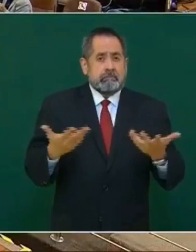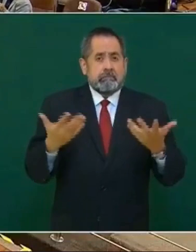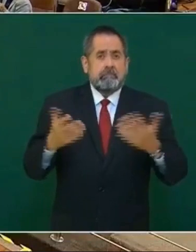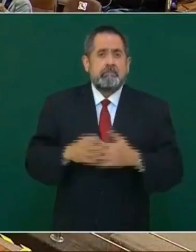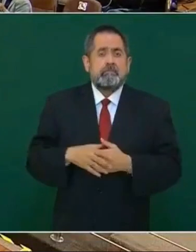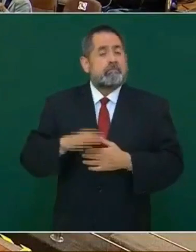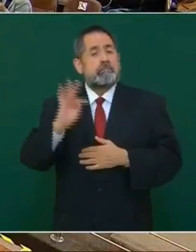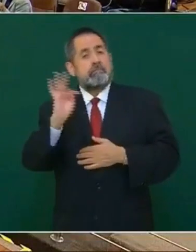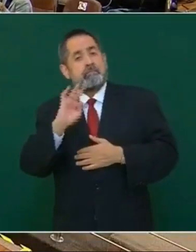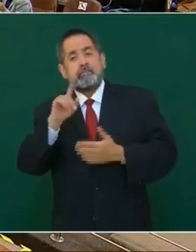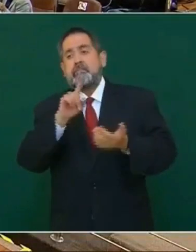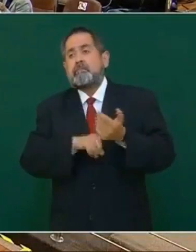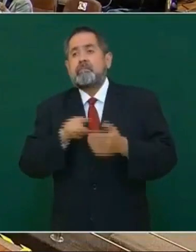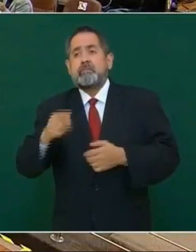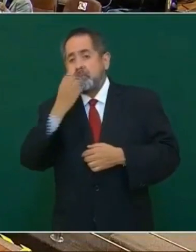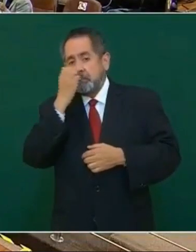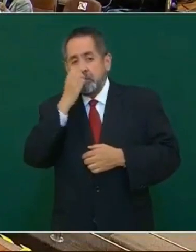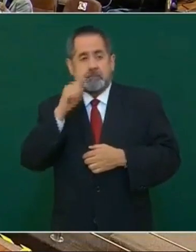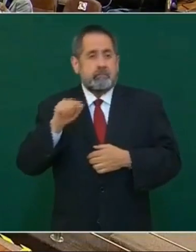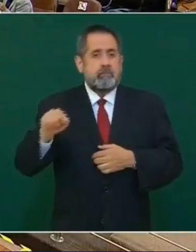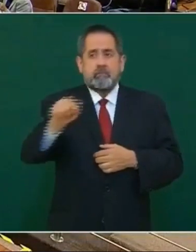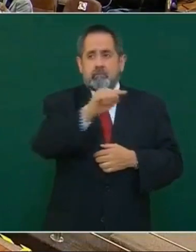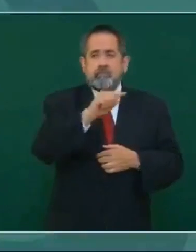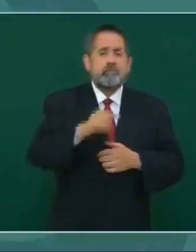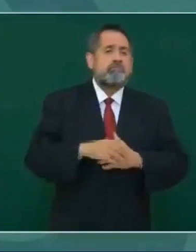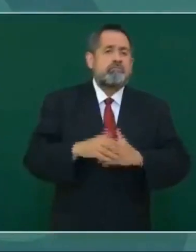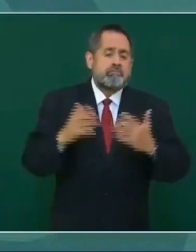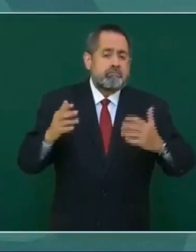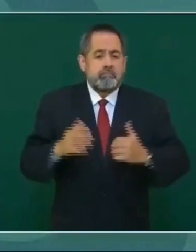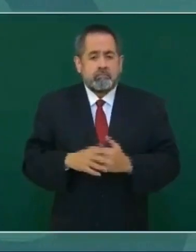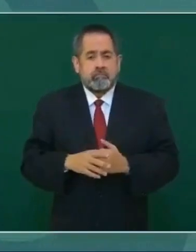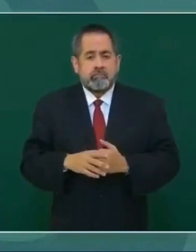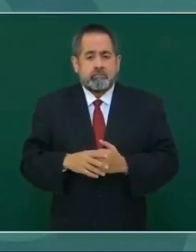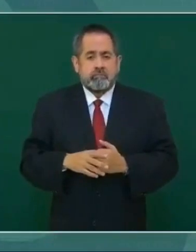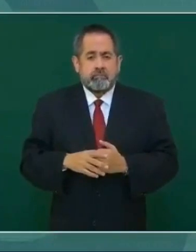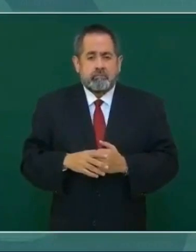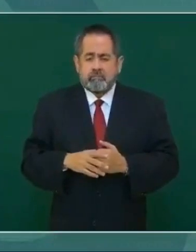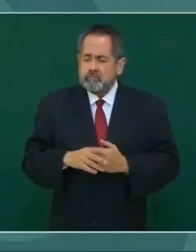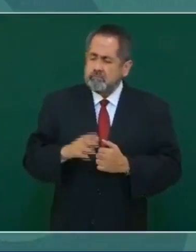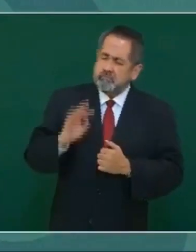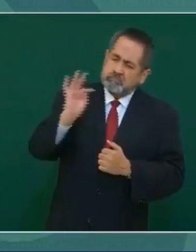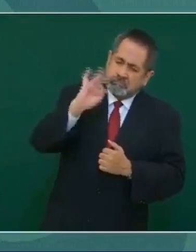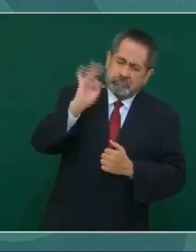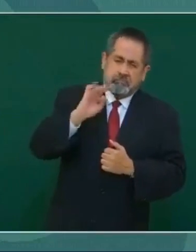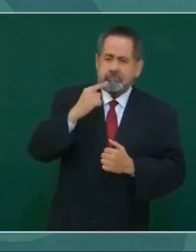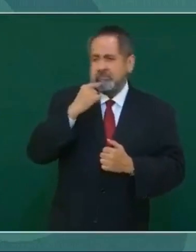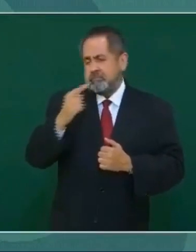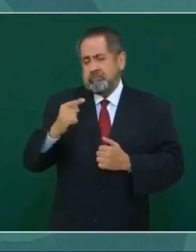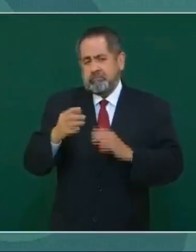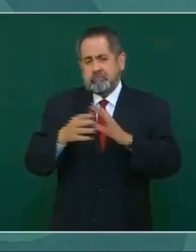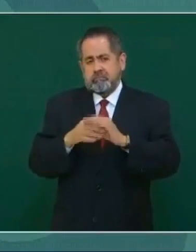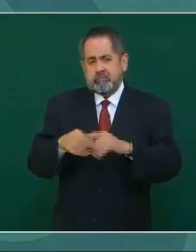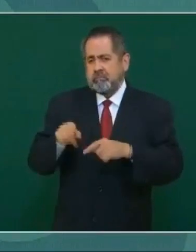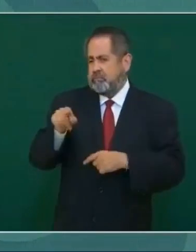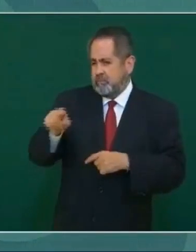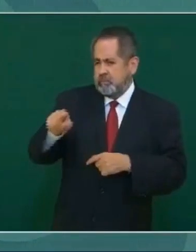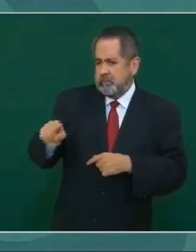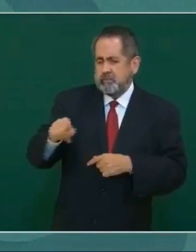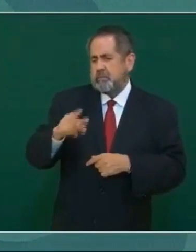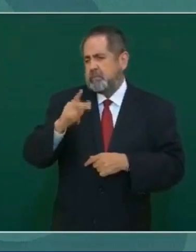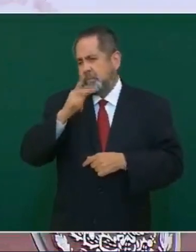en la escuela o más grande les digan, oye, tu papá